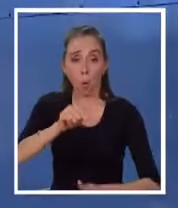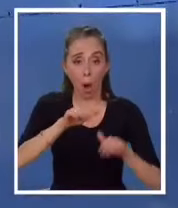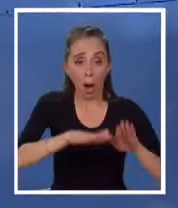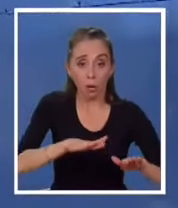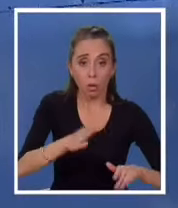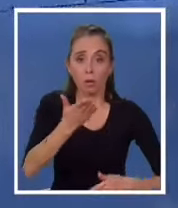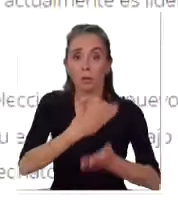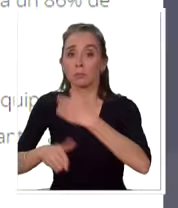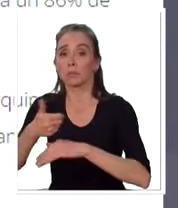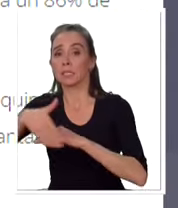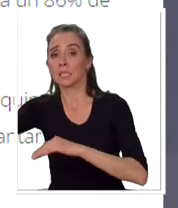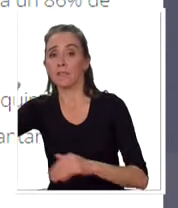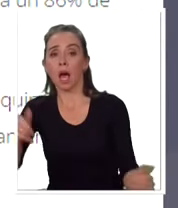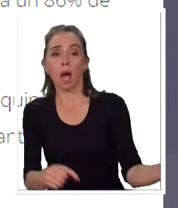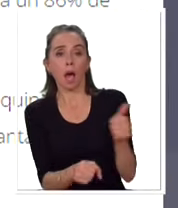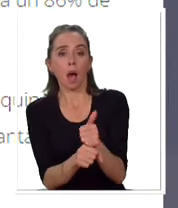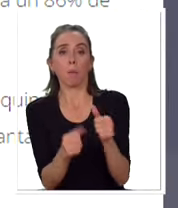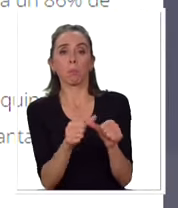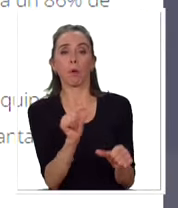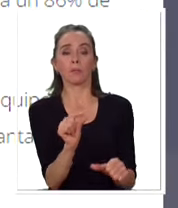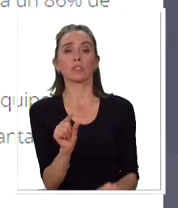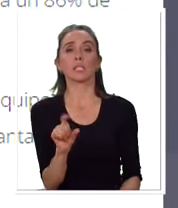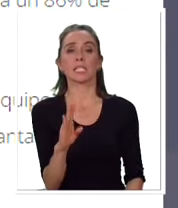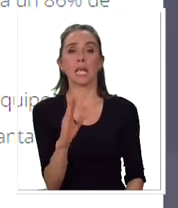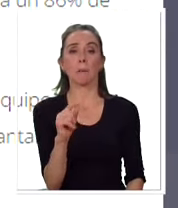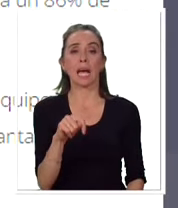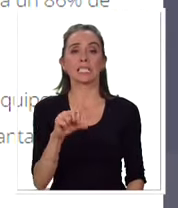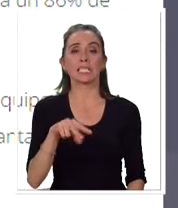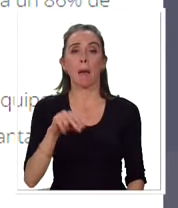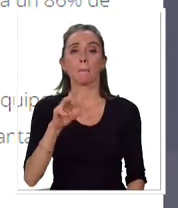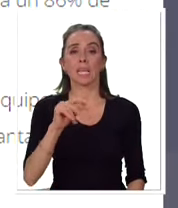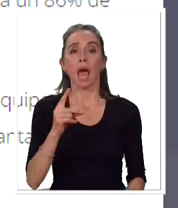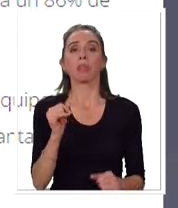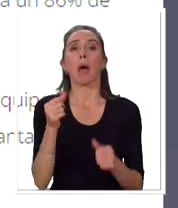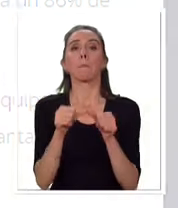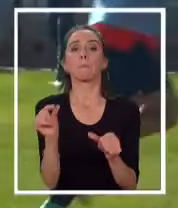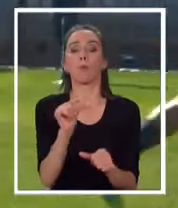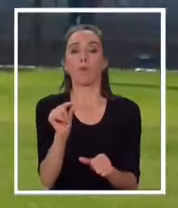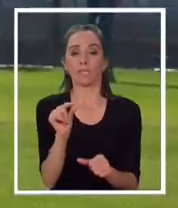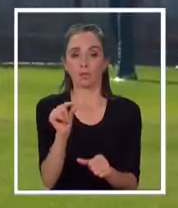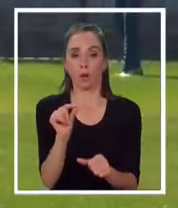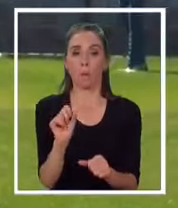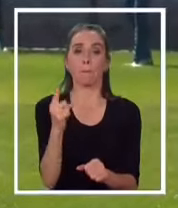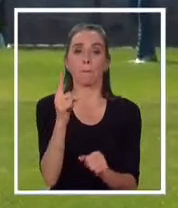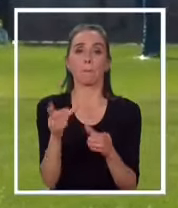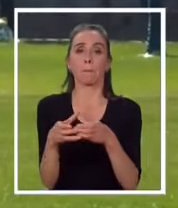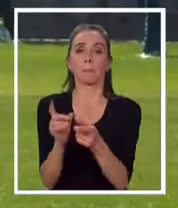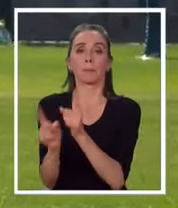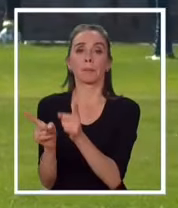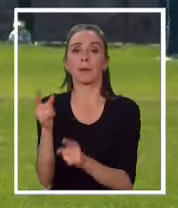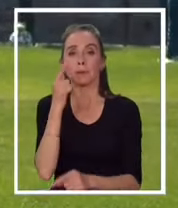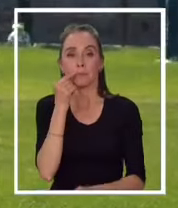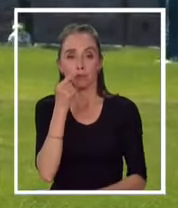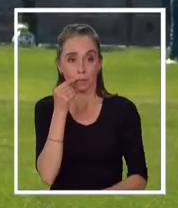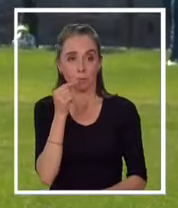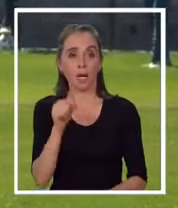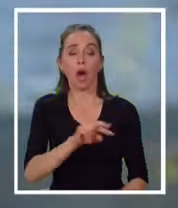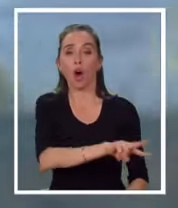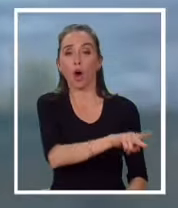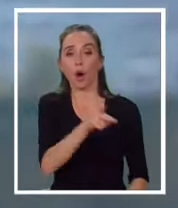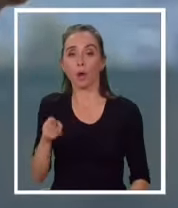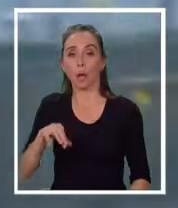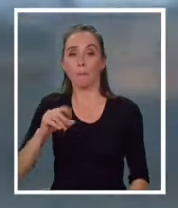un interinato. El señor Sebastián Miranda Córdoba asumirá de forma interina la conducción del primer equipo masculino. Ahora será el turno